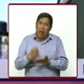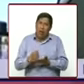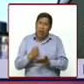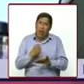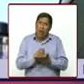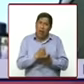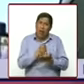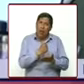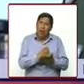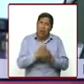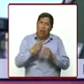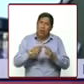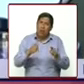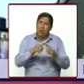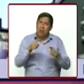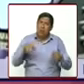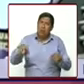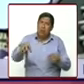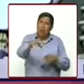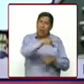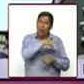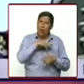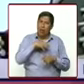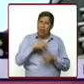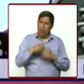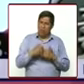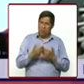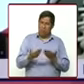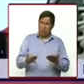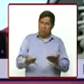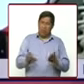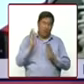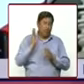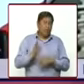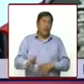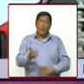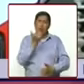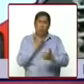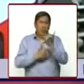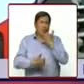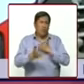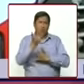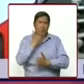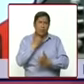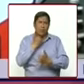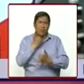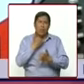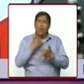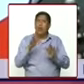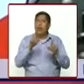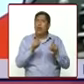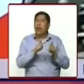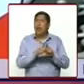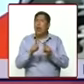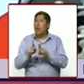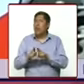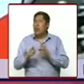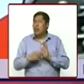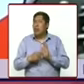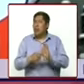distritos por cuales conviene esta organización. Y sin duda alguna, un hecho que llama la atención y además